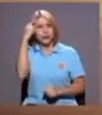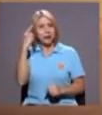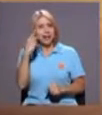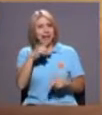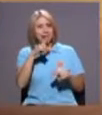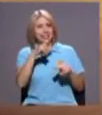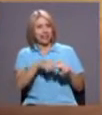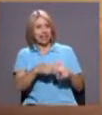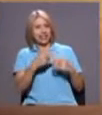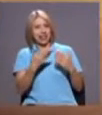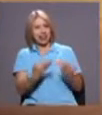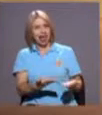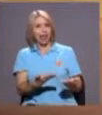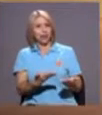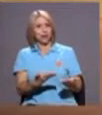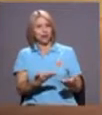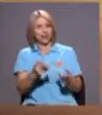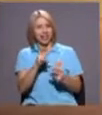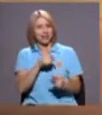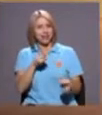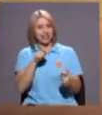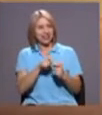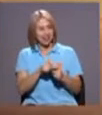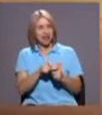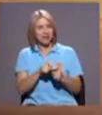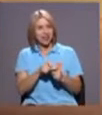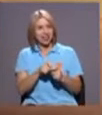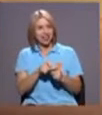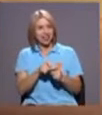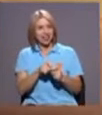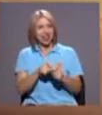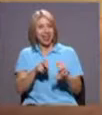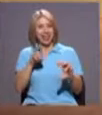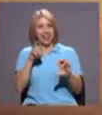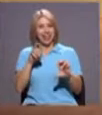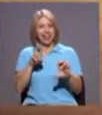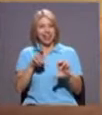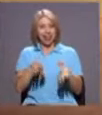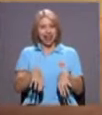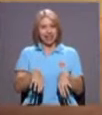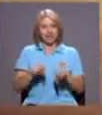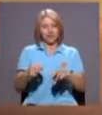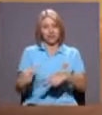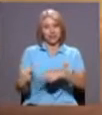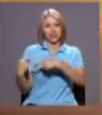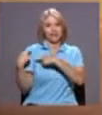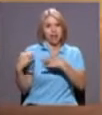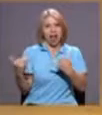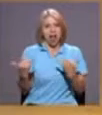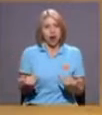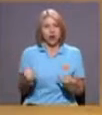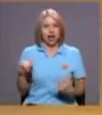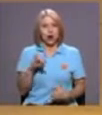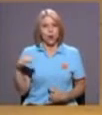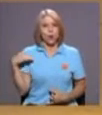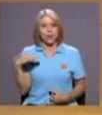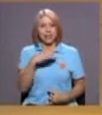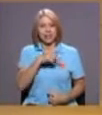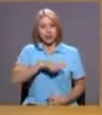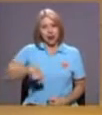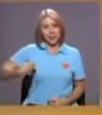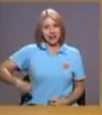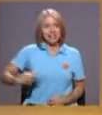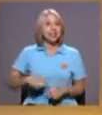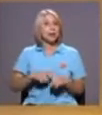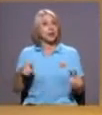sentado específicamente en la silla que está sentado ahora como ministro de la Presidencia, pero de